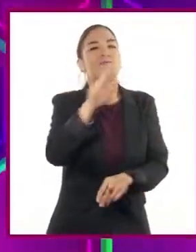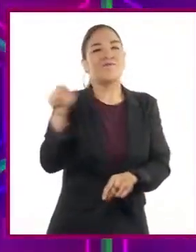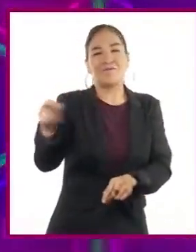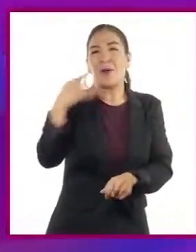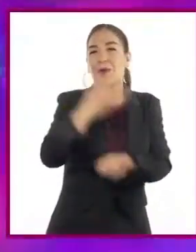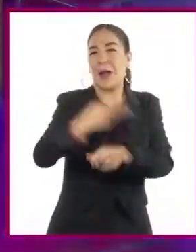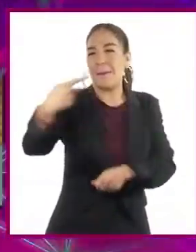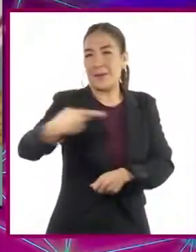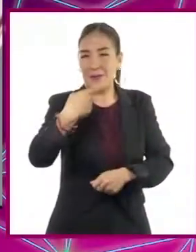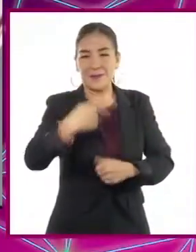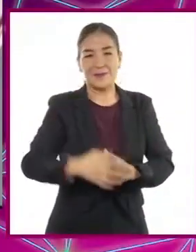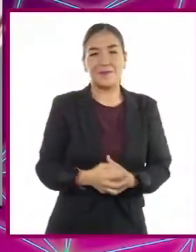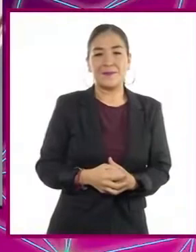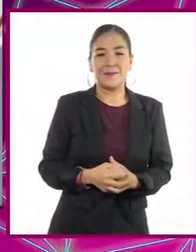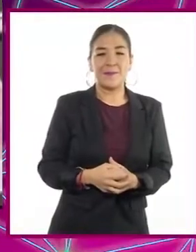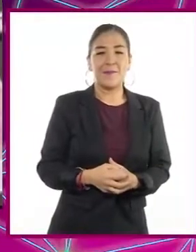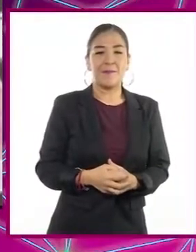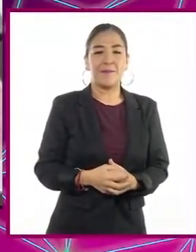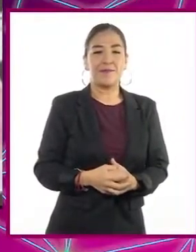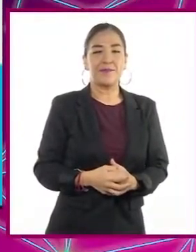pregunta.